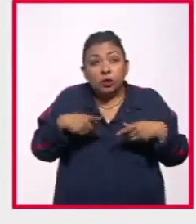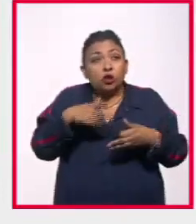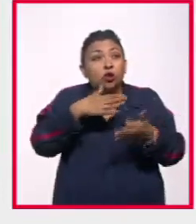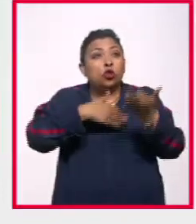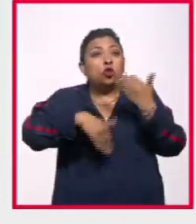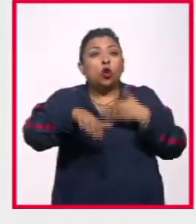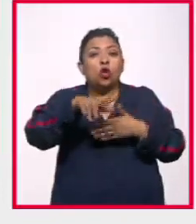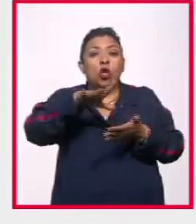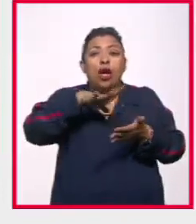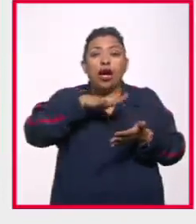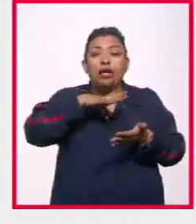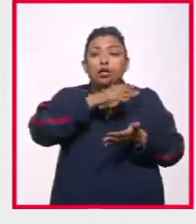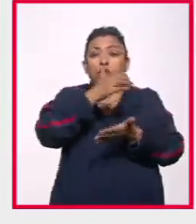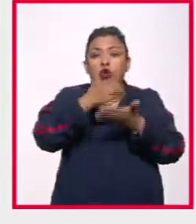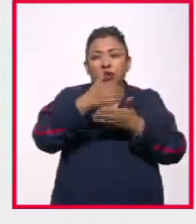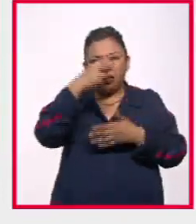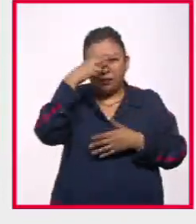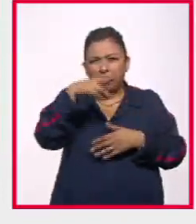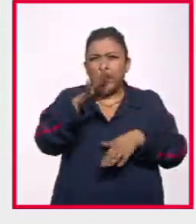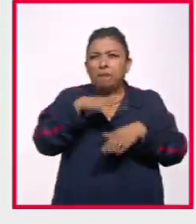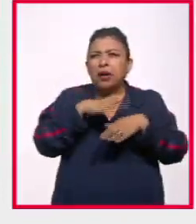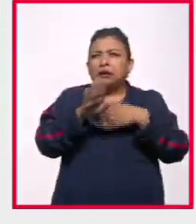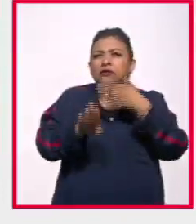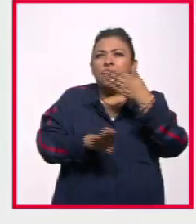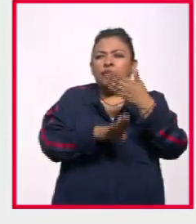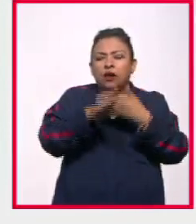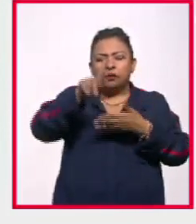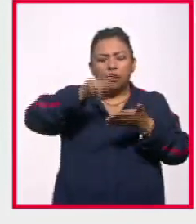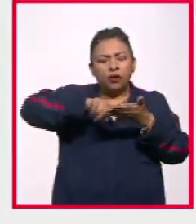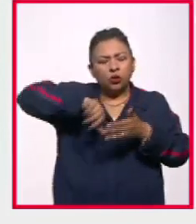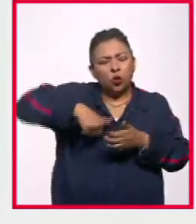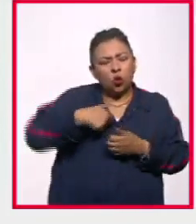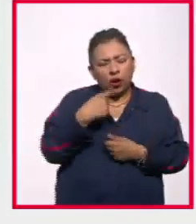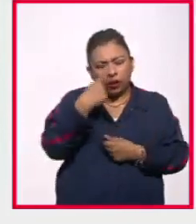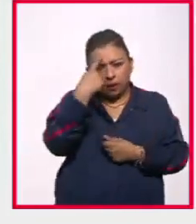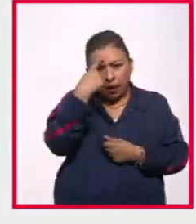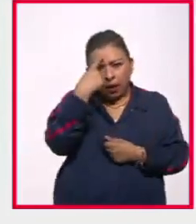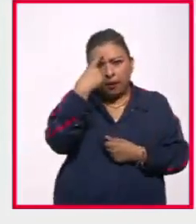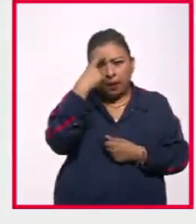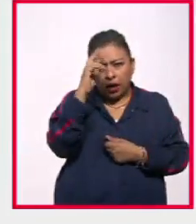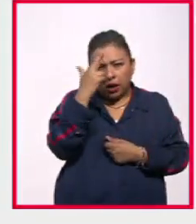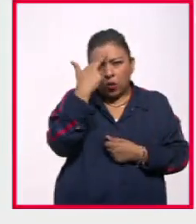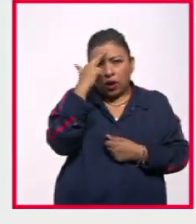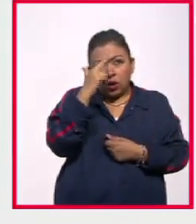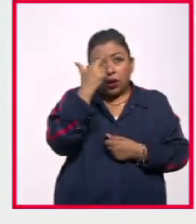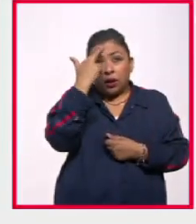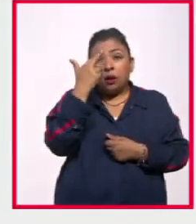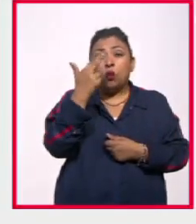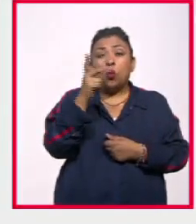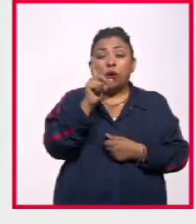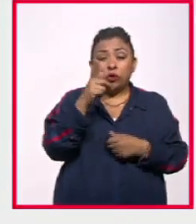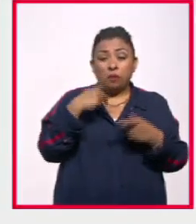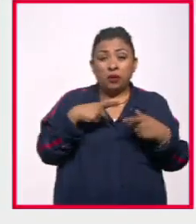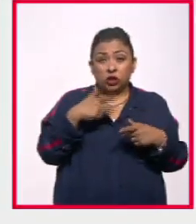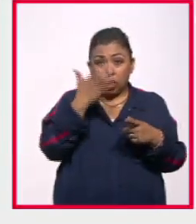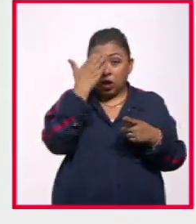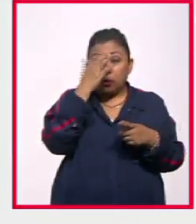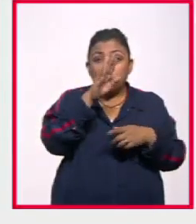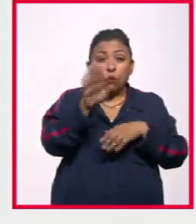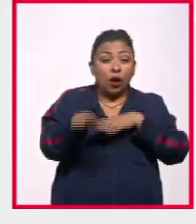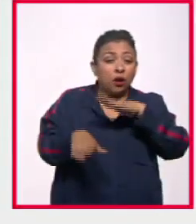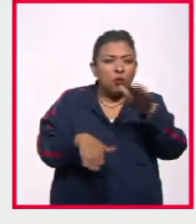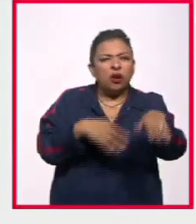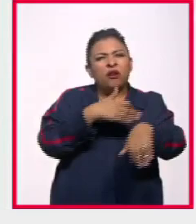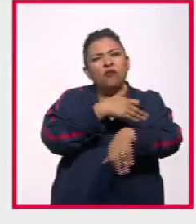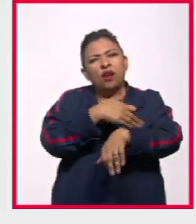una Ciudad de México cada vez más fantasmal en la mente. En la medida en que las personas que hemos conocido van muriendo, desde